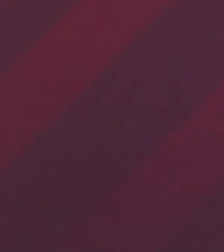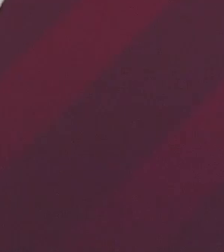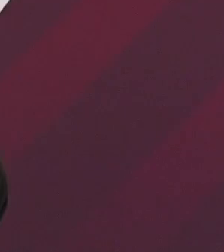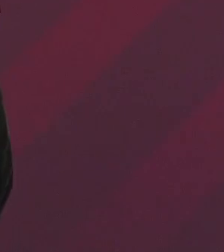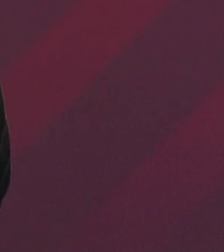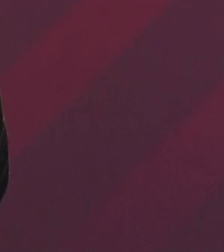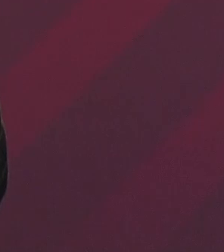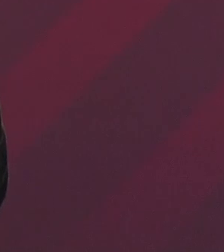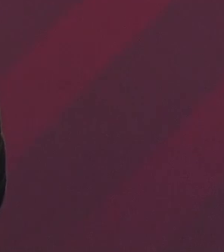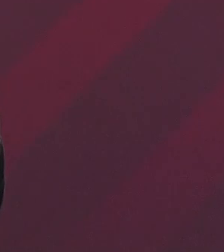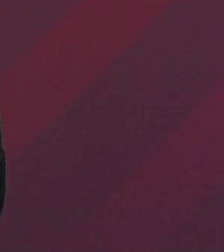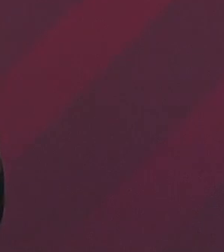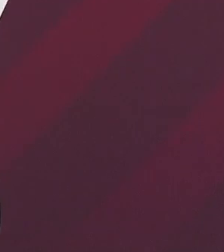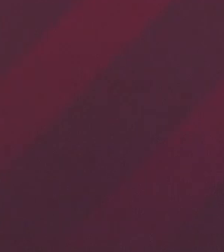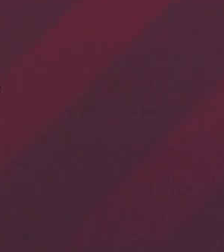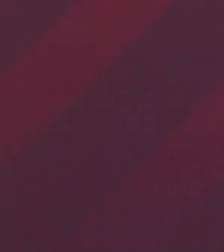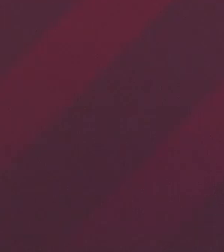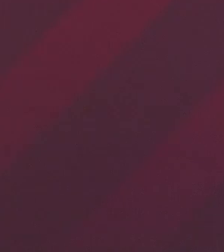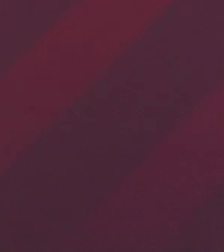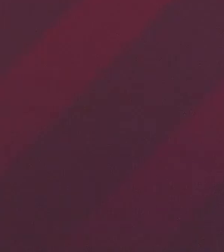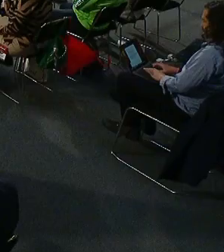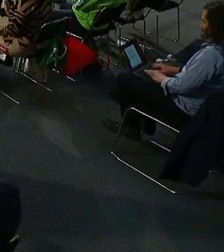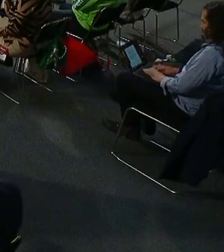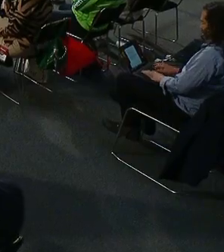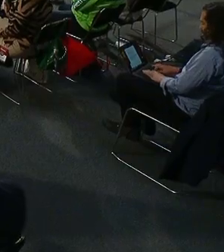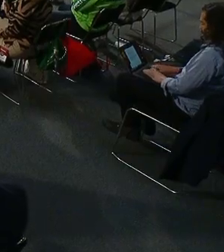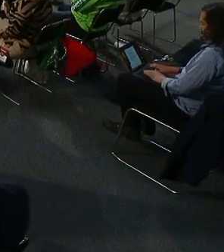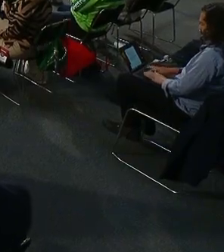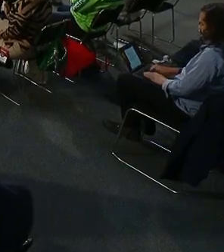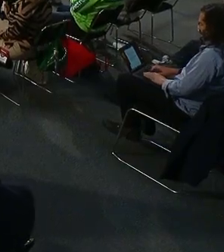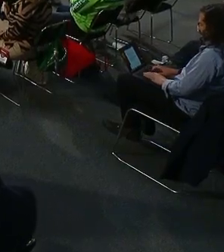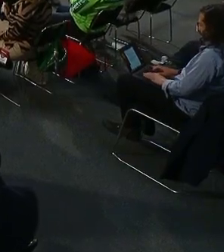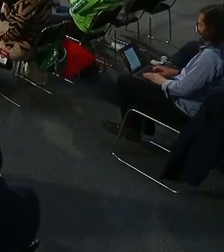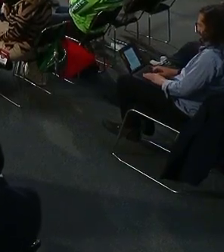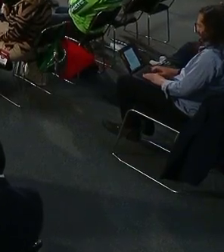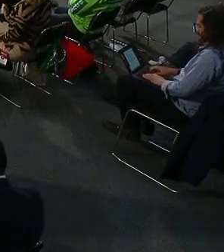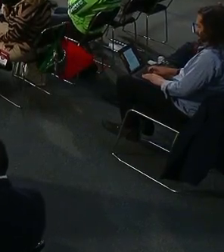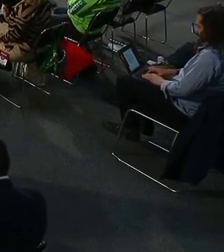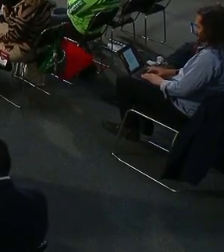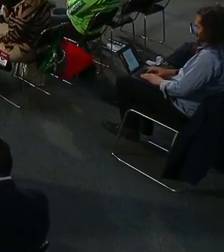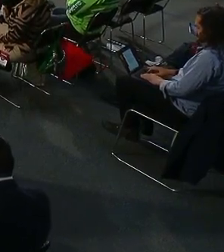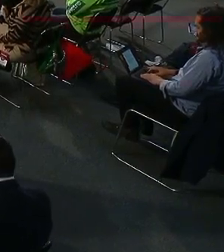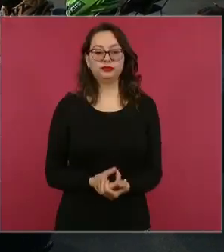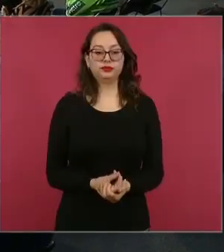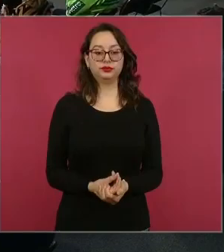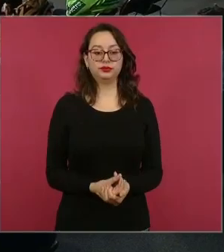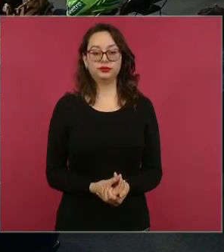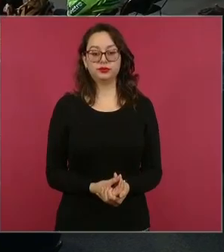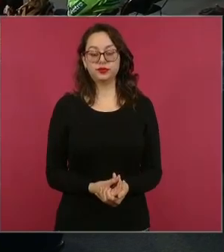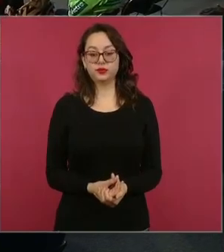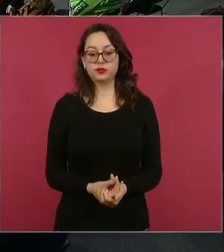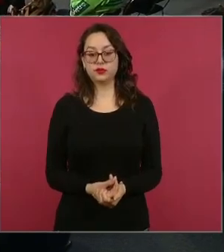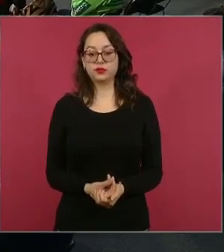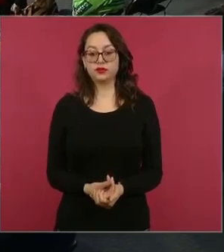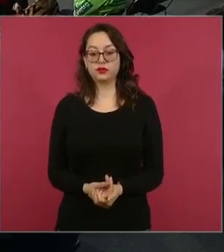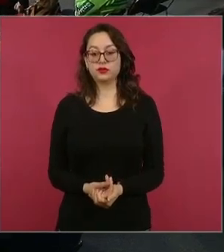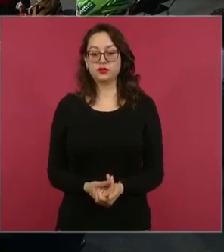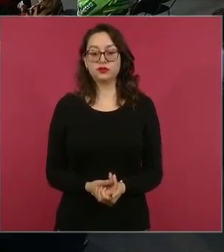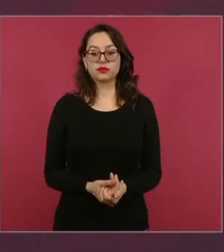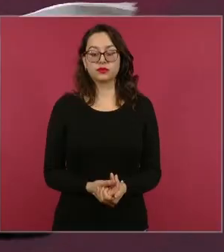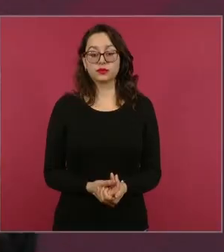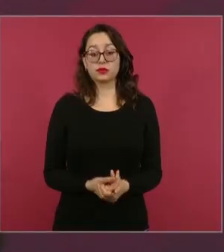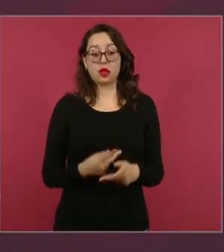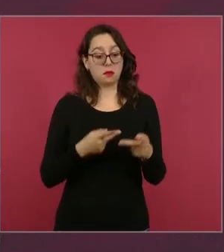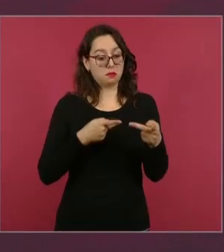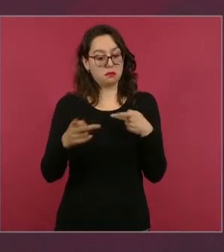de todas maneras esto que dimos a conocer hoy eh Ya está